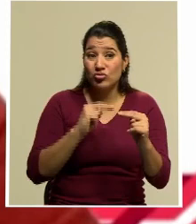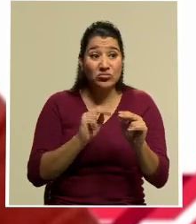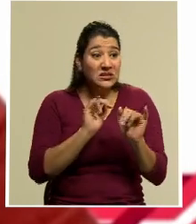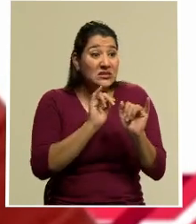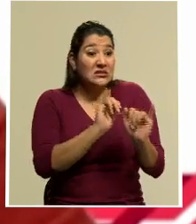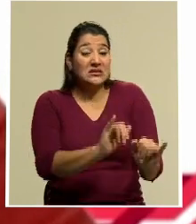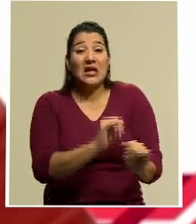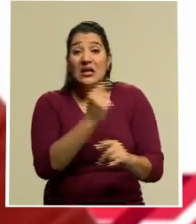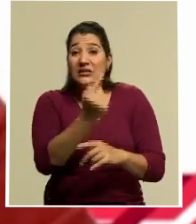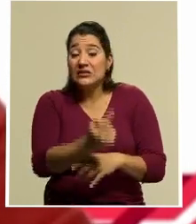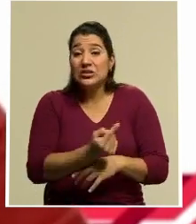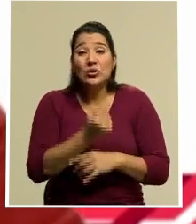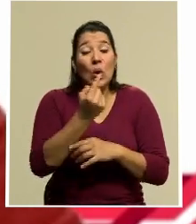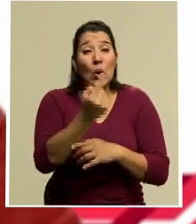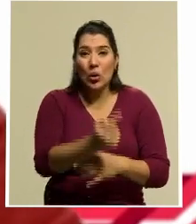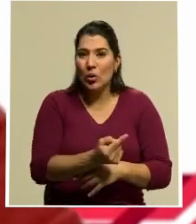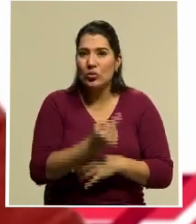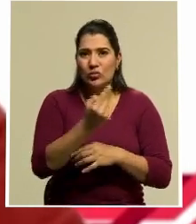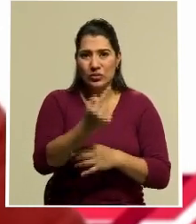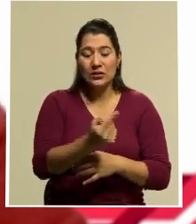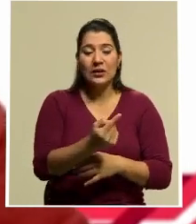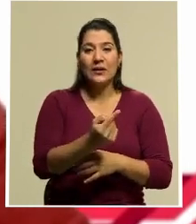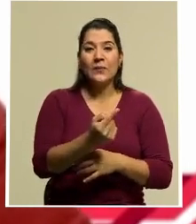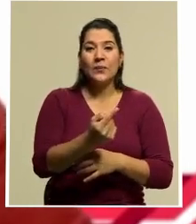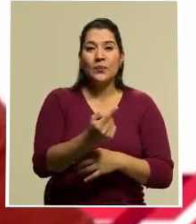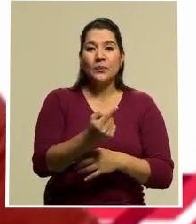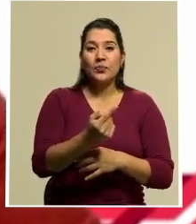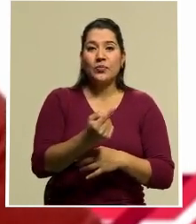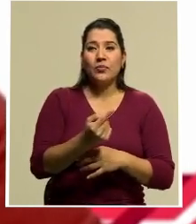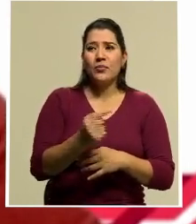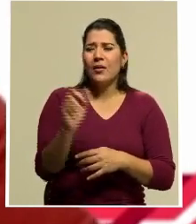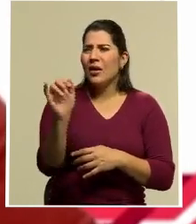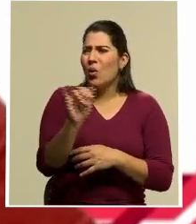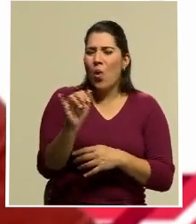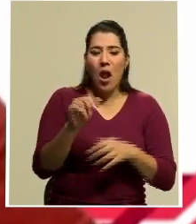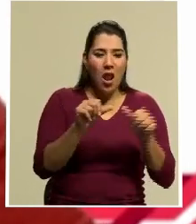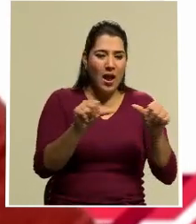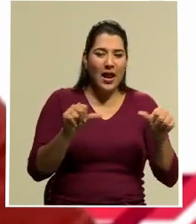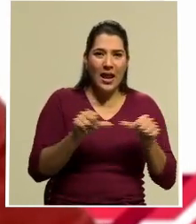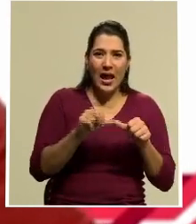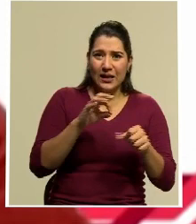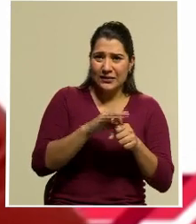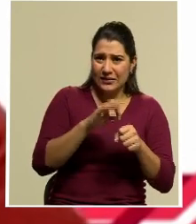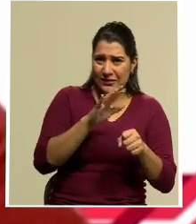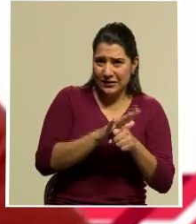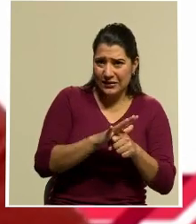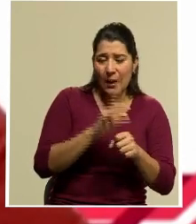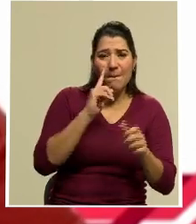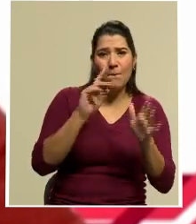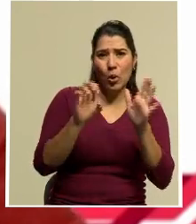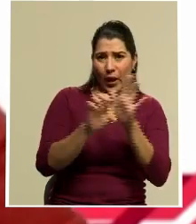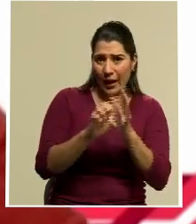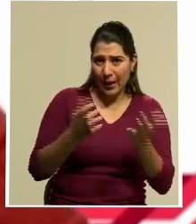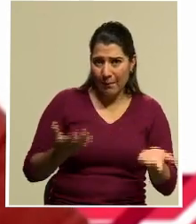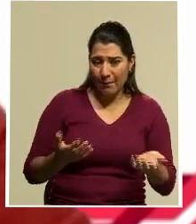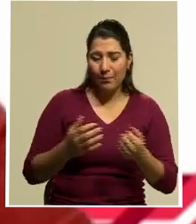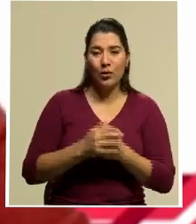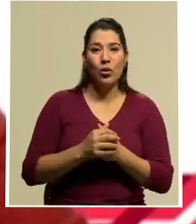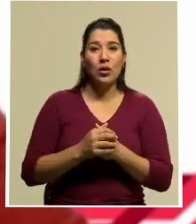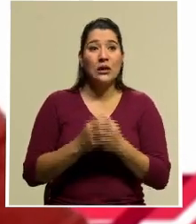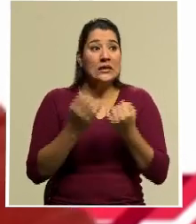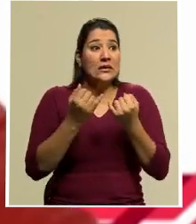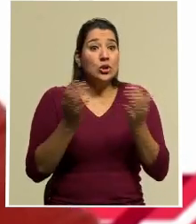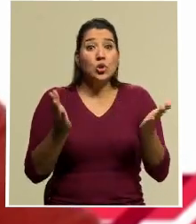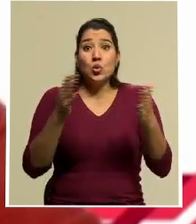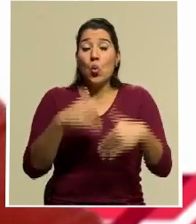prácticamente sueltos en el tanto que usted encuentra el sector agropecuario, por ejemplo, sin un